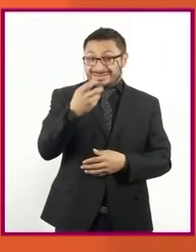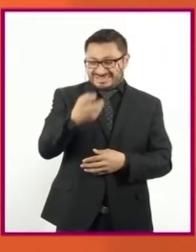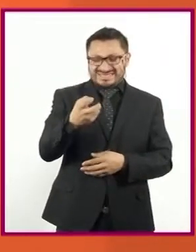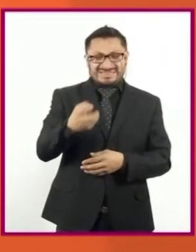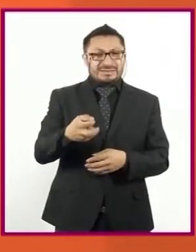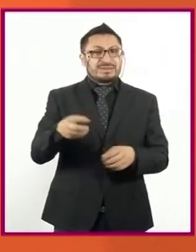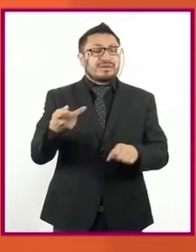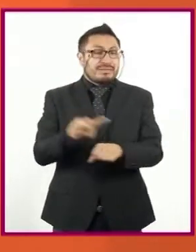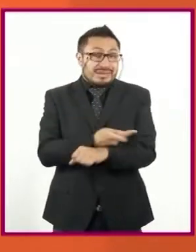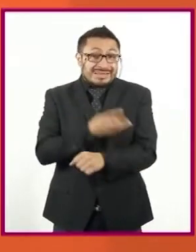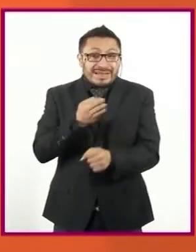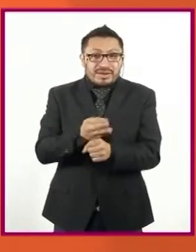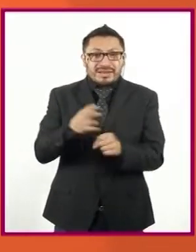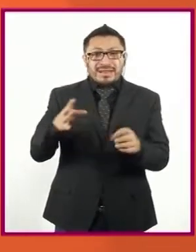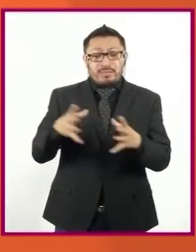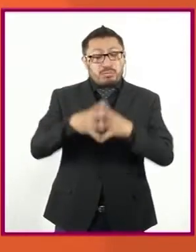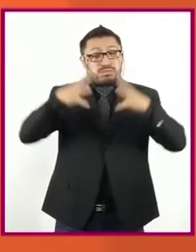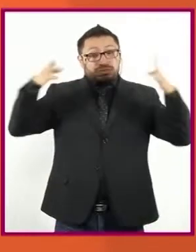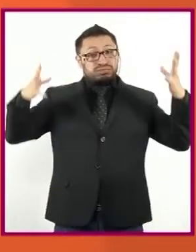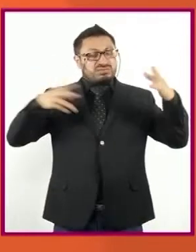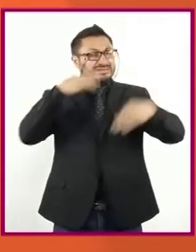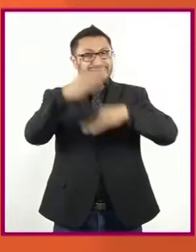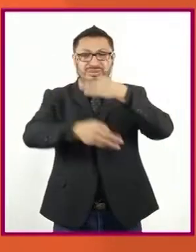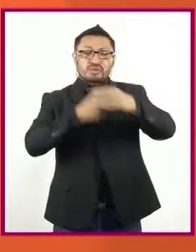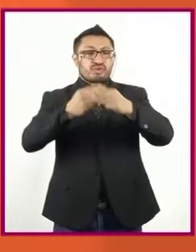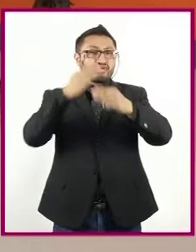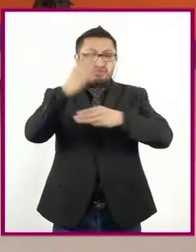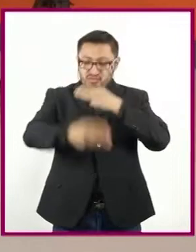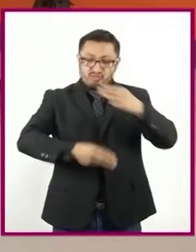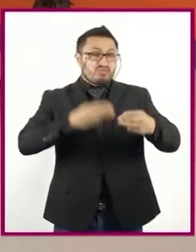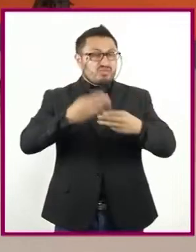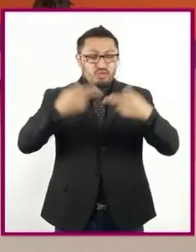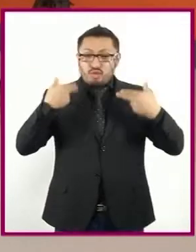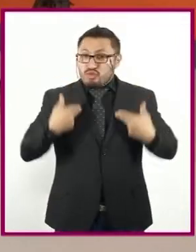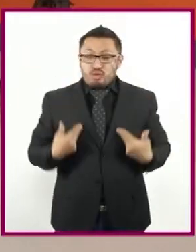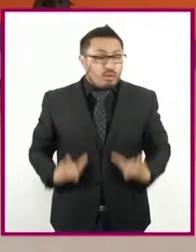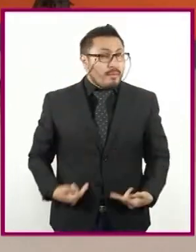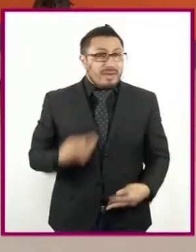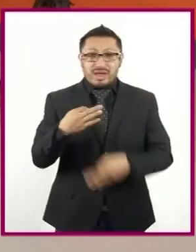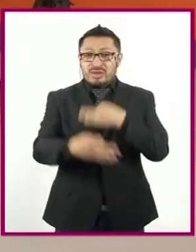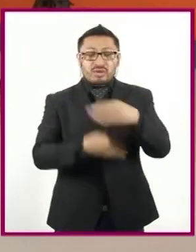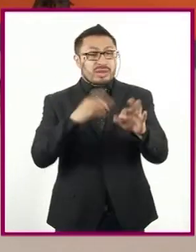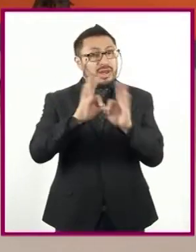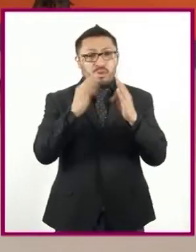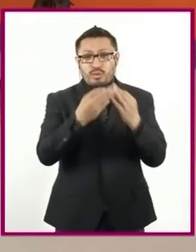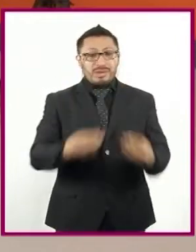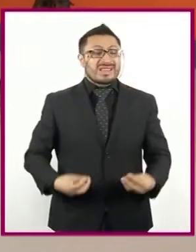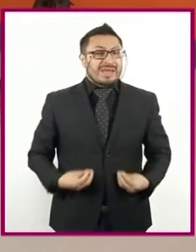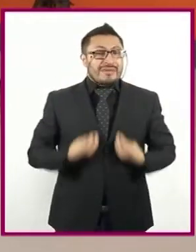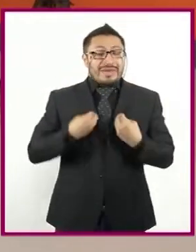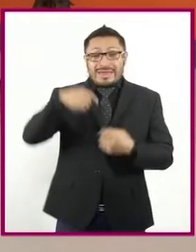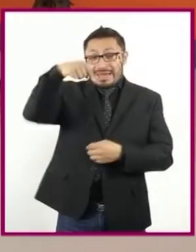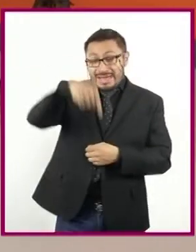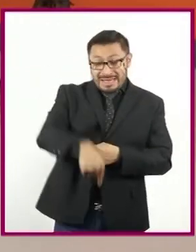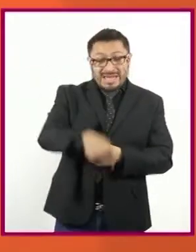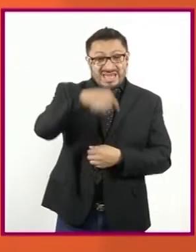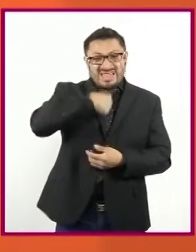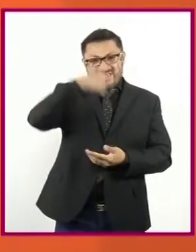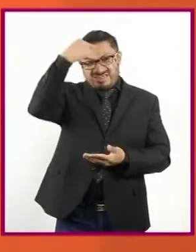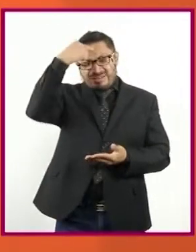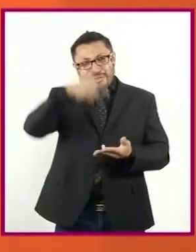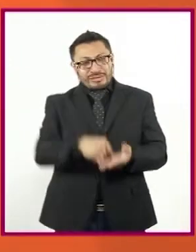algo enorme y nos está pasando a toda la humanidad, a todos los seres vivos. Y aquí donde creo que